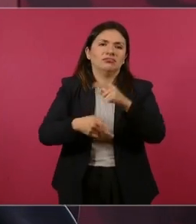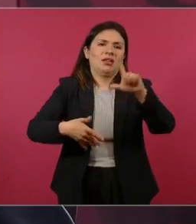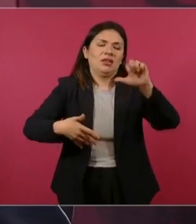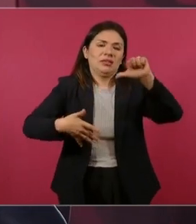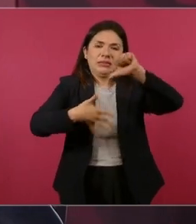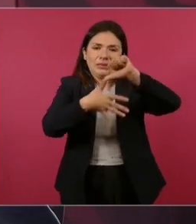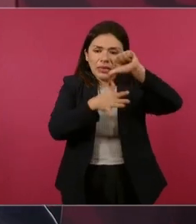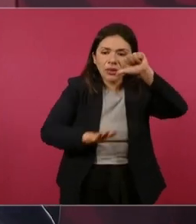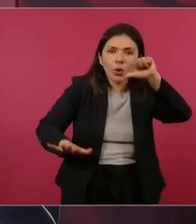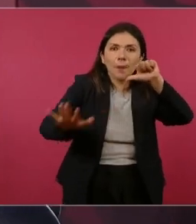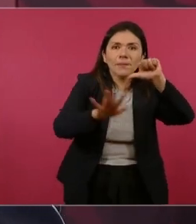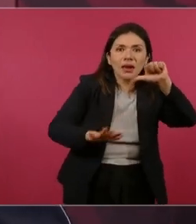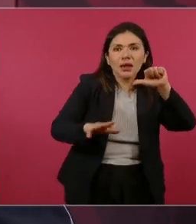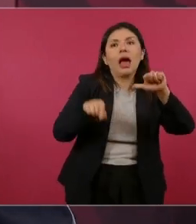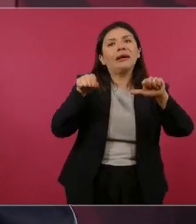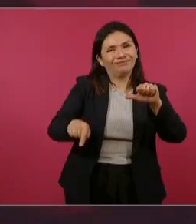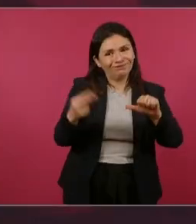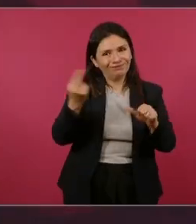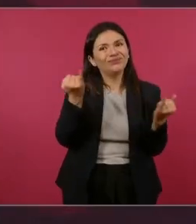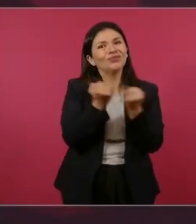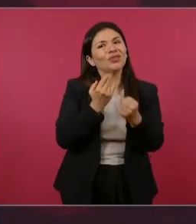del Caribe, de América Latina,